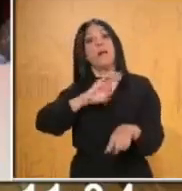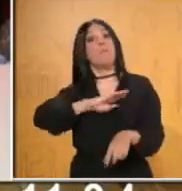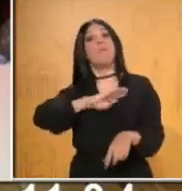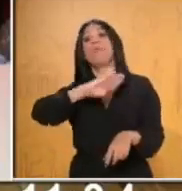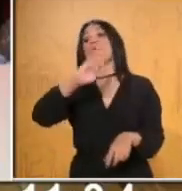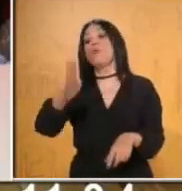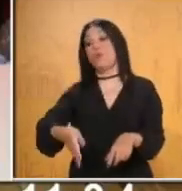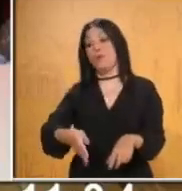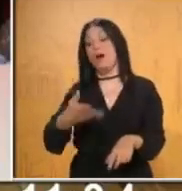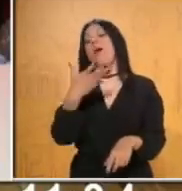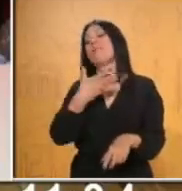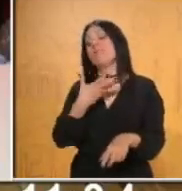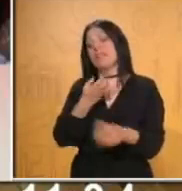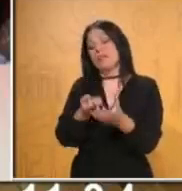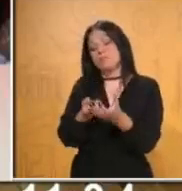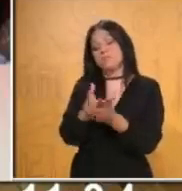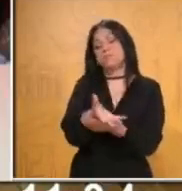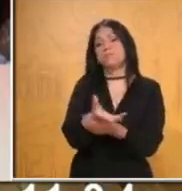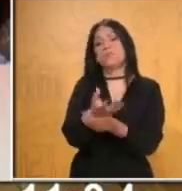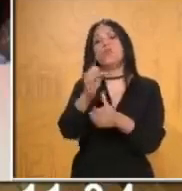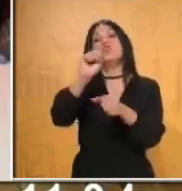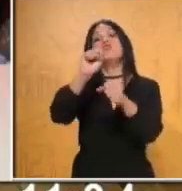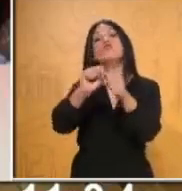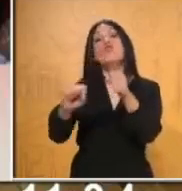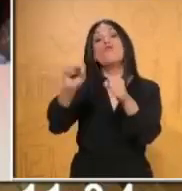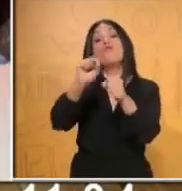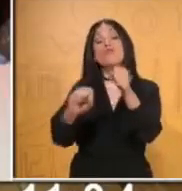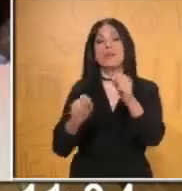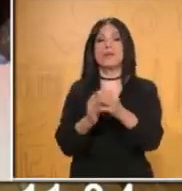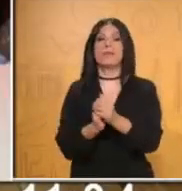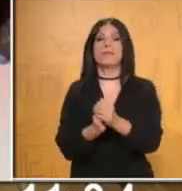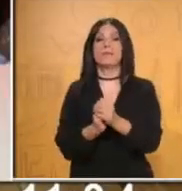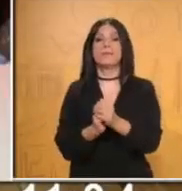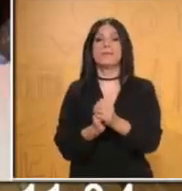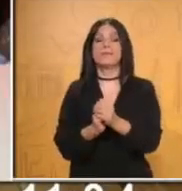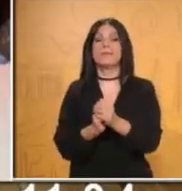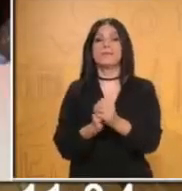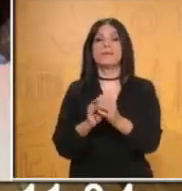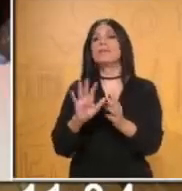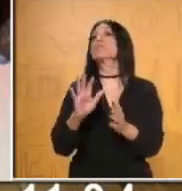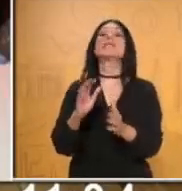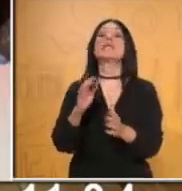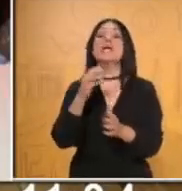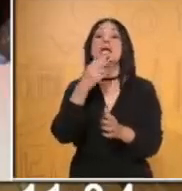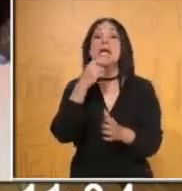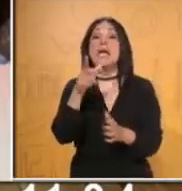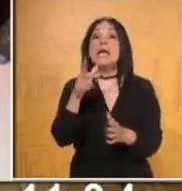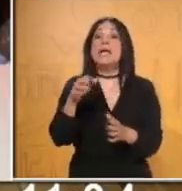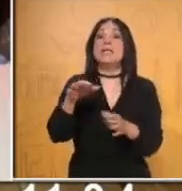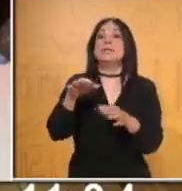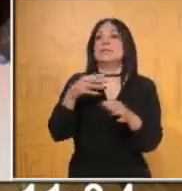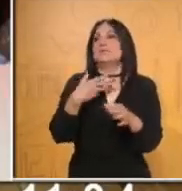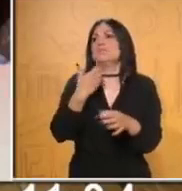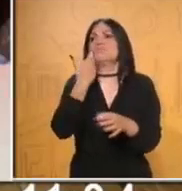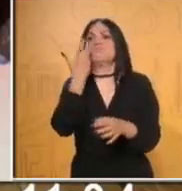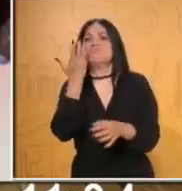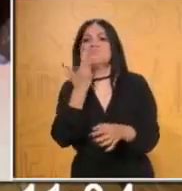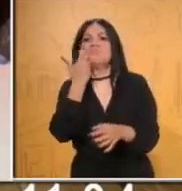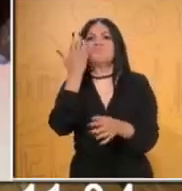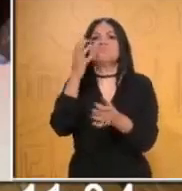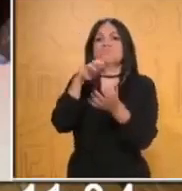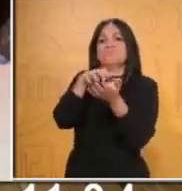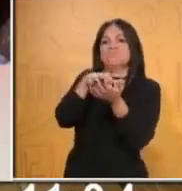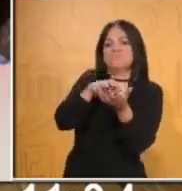Scrooge, más tarde, comenzó una exitosa carrera en los negocios y en el préstamo de dinero, y se comprometió con